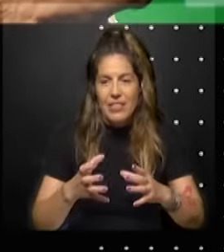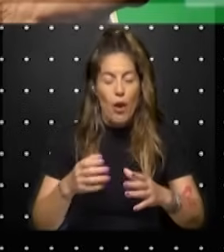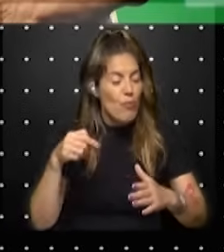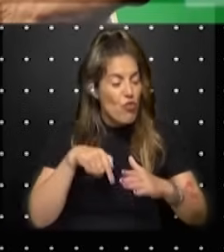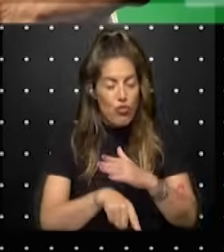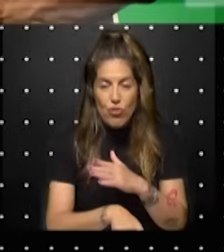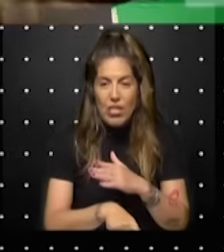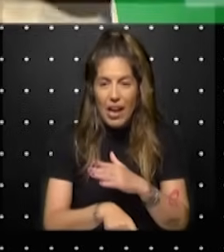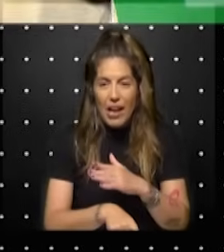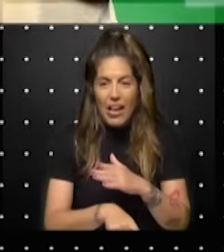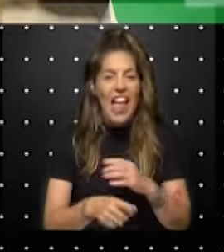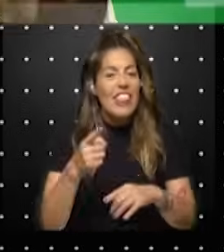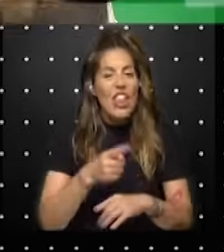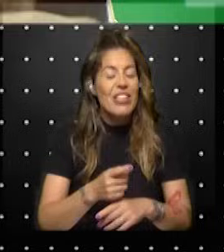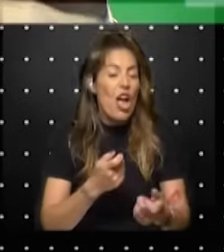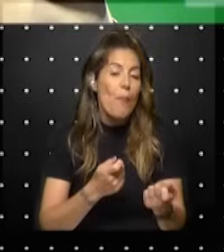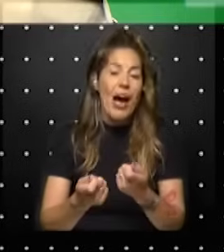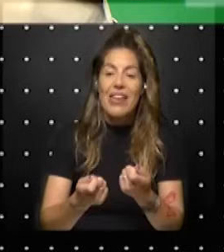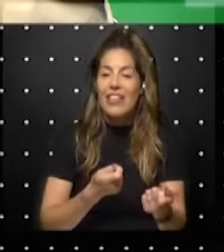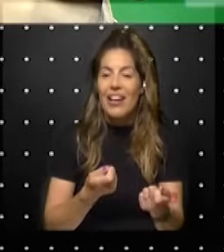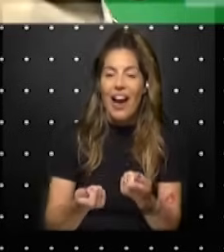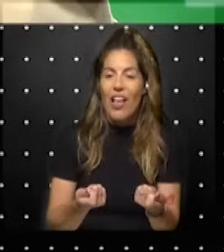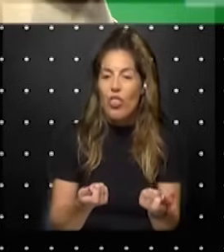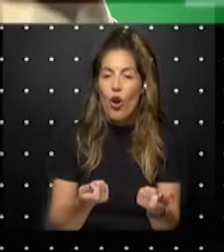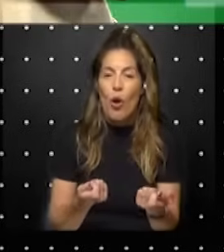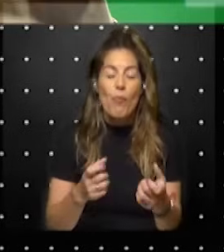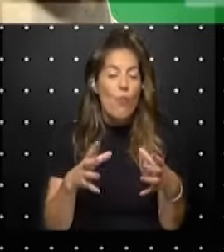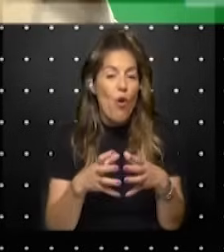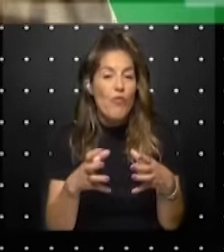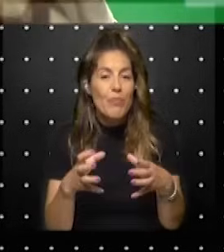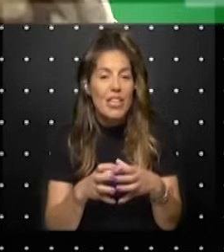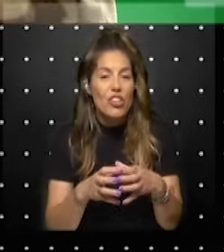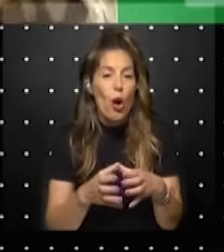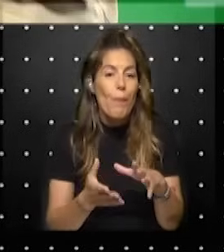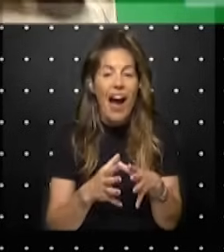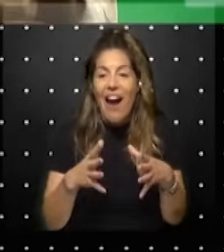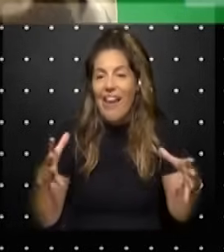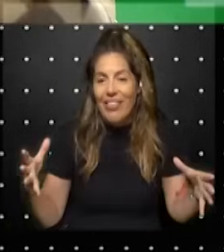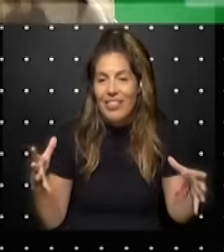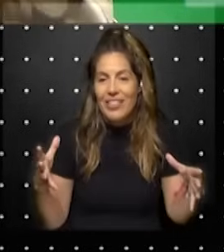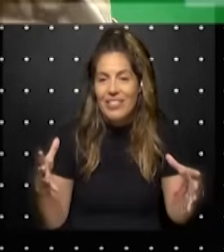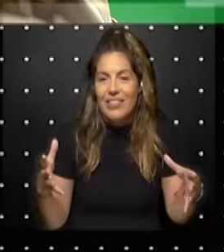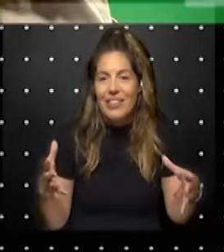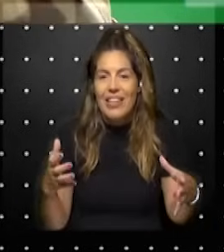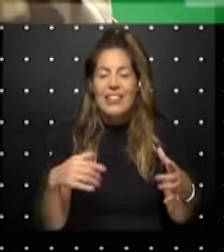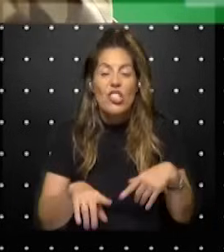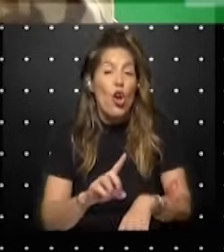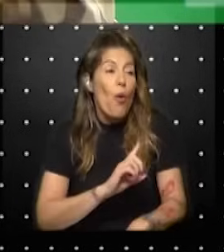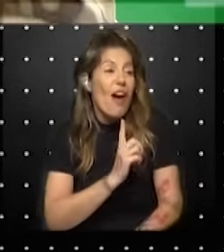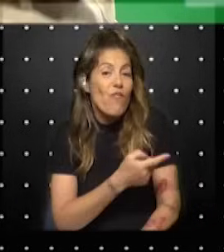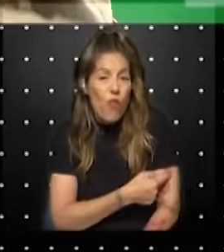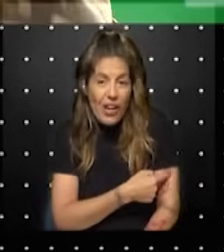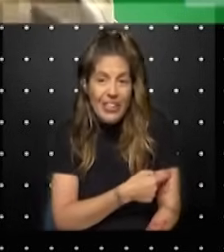profunda y que deben ser manejados por movimientos masivos, sino los más fuertes